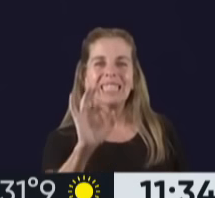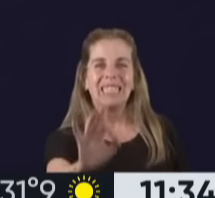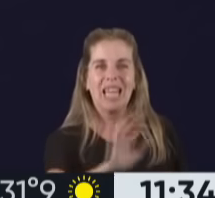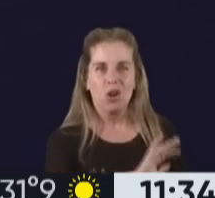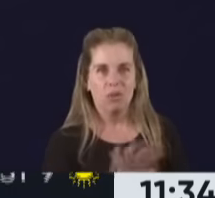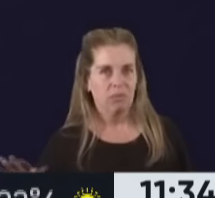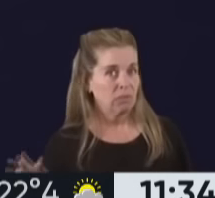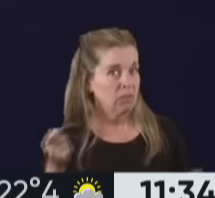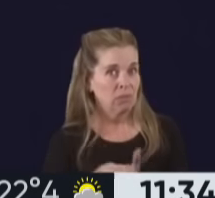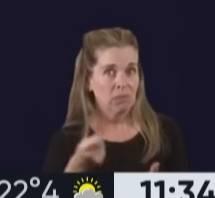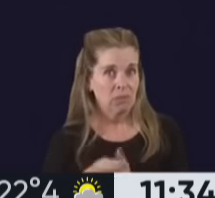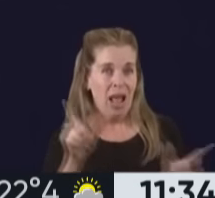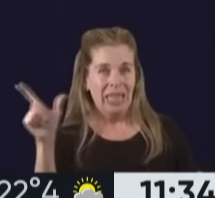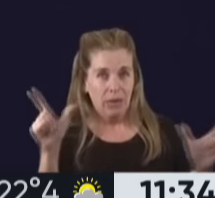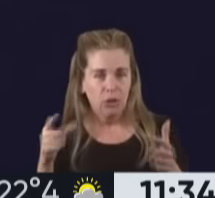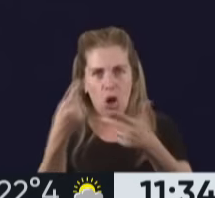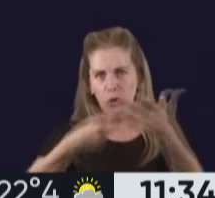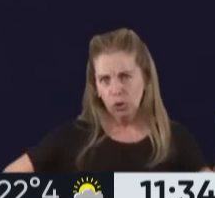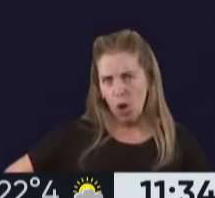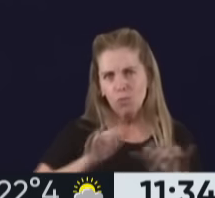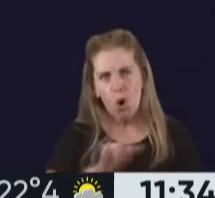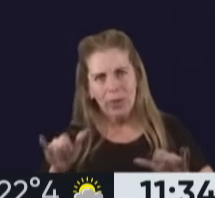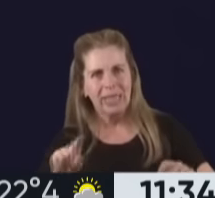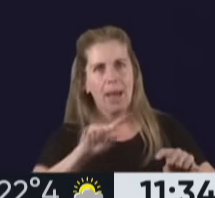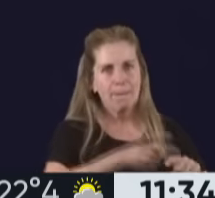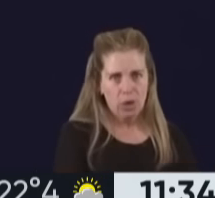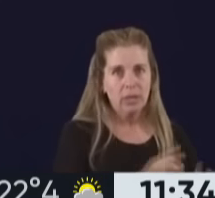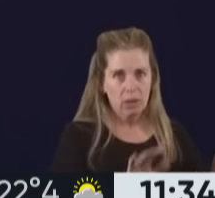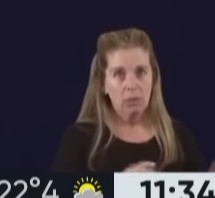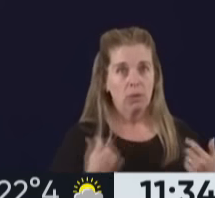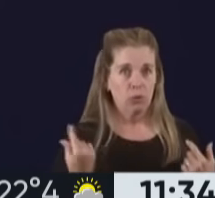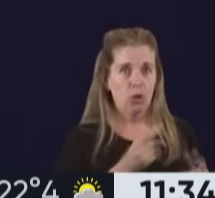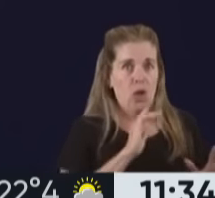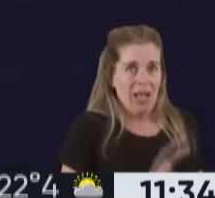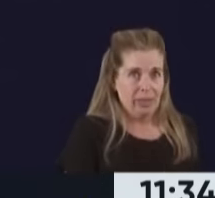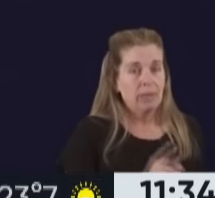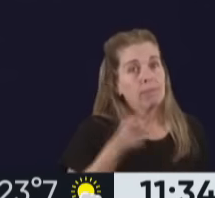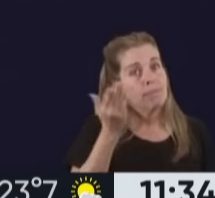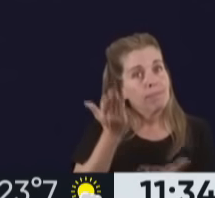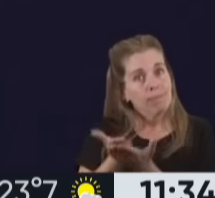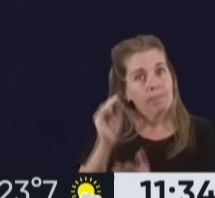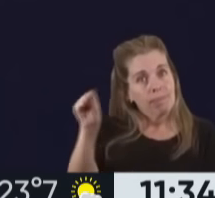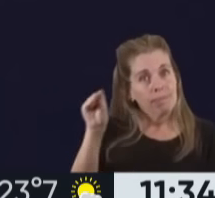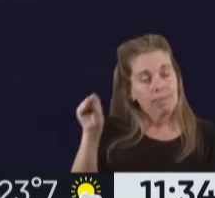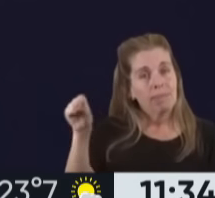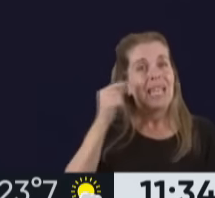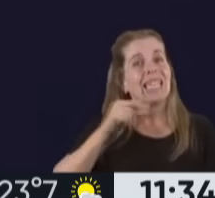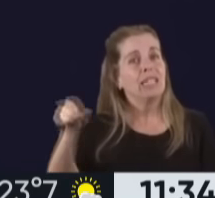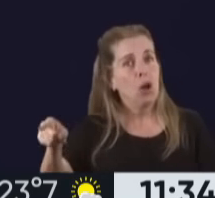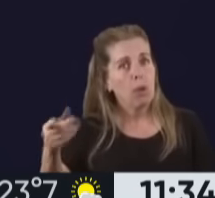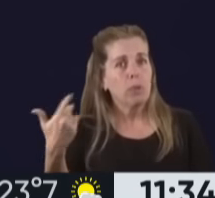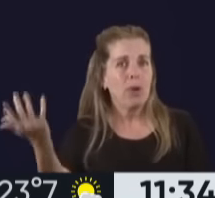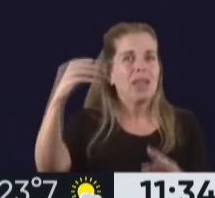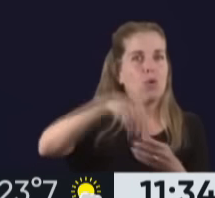una vez más, al gobernador de la provincia de Buenos Aires, Axel Kicillof, a tomar el mismo rumbo que nuestro gobierno.